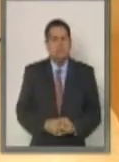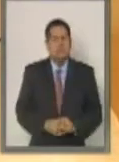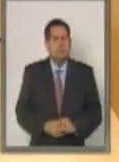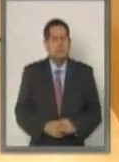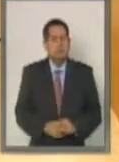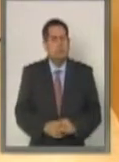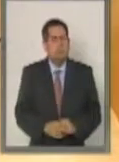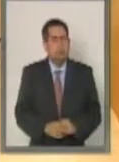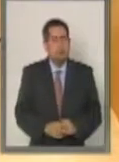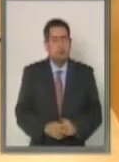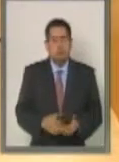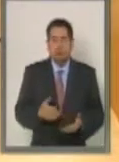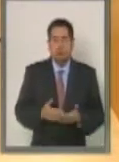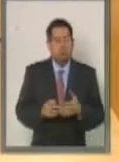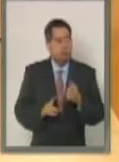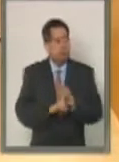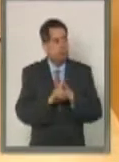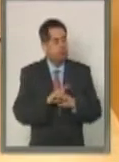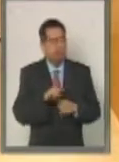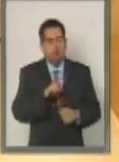ante la actual problemática